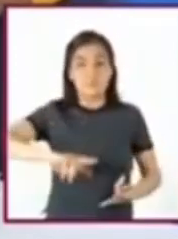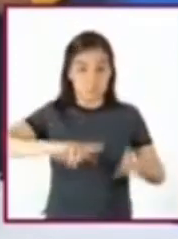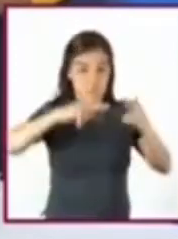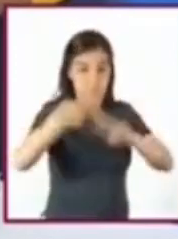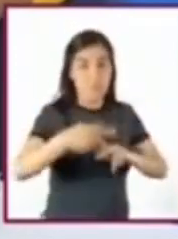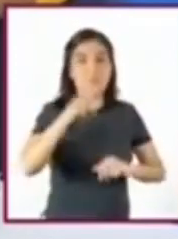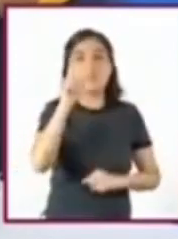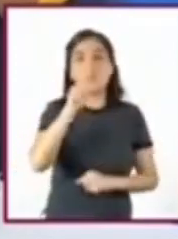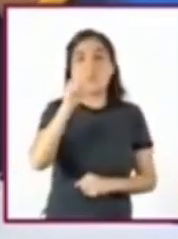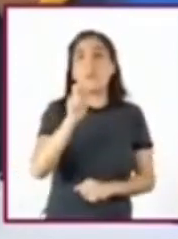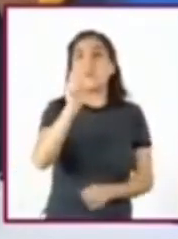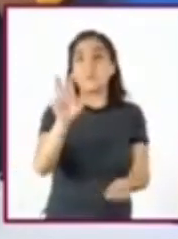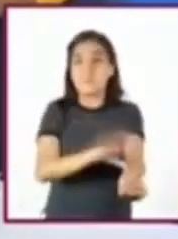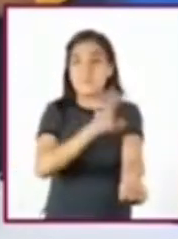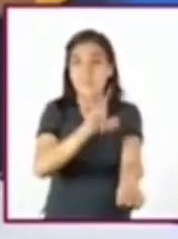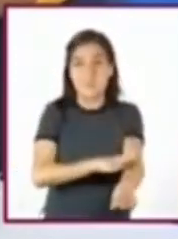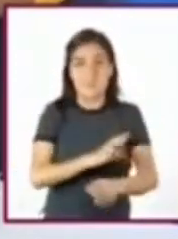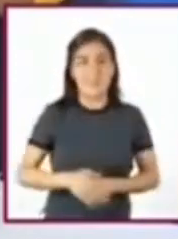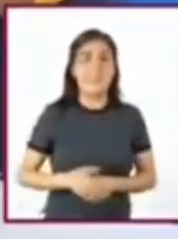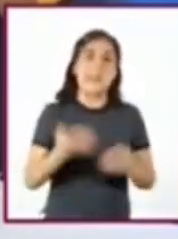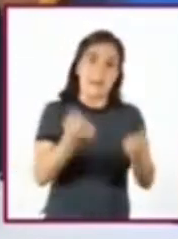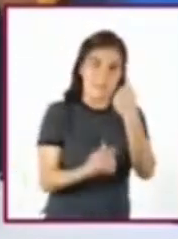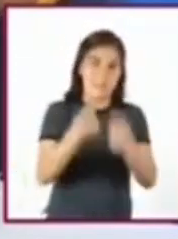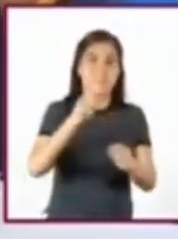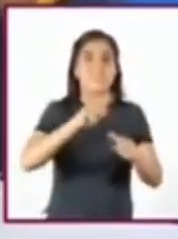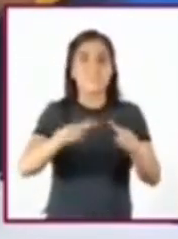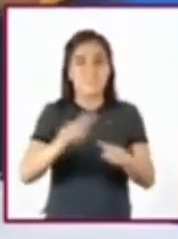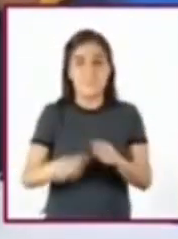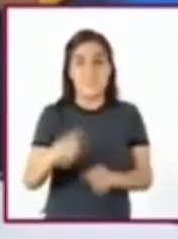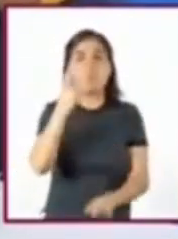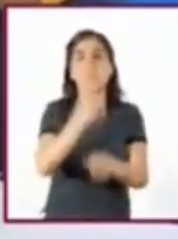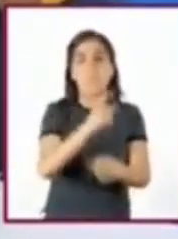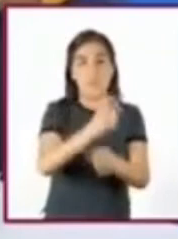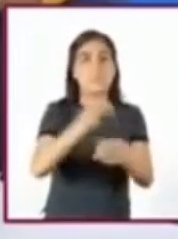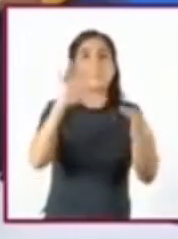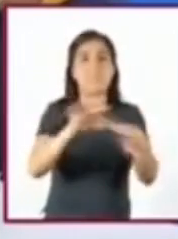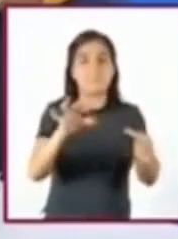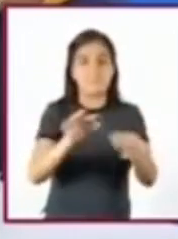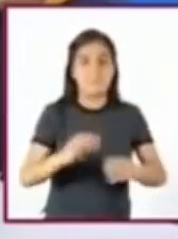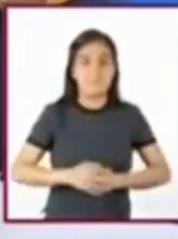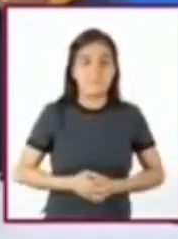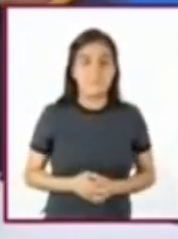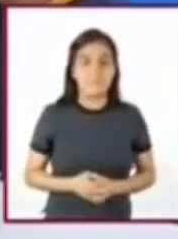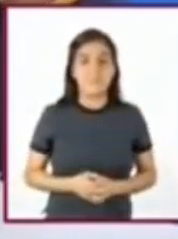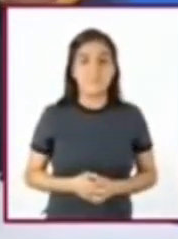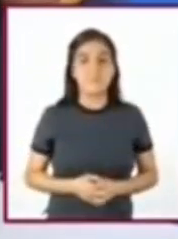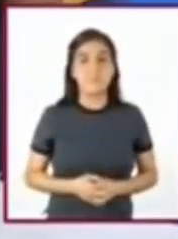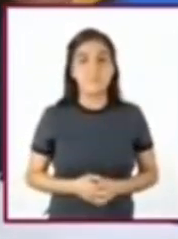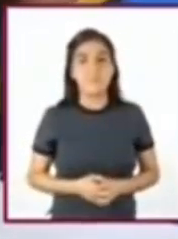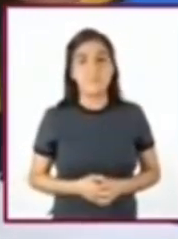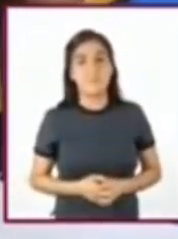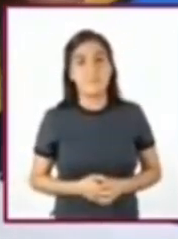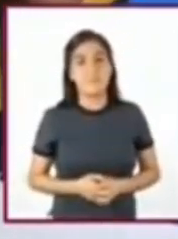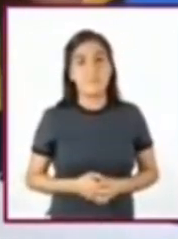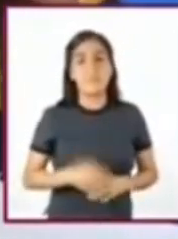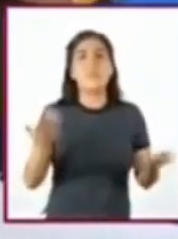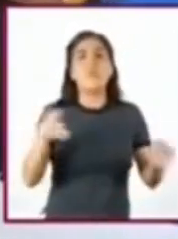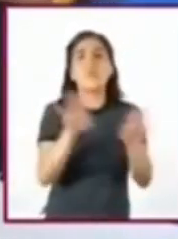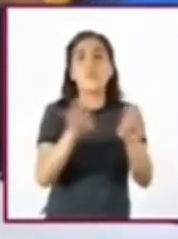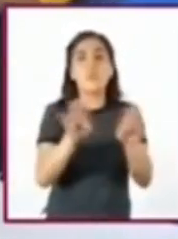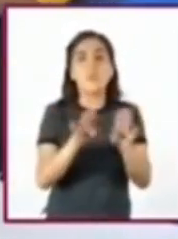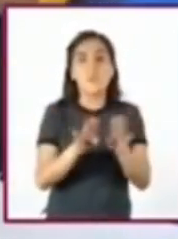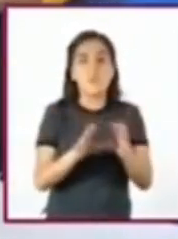energía realicen, hay algunas diferencias. Primero hablaremos de lo que tiene que ver con cómo se conectan sus